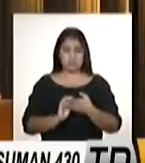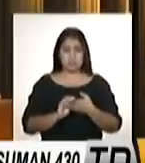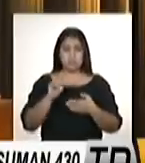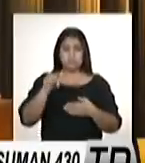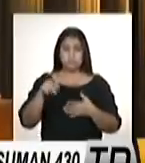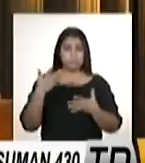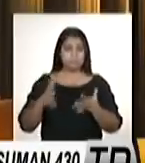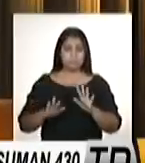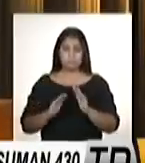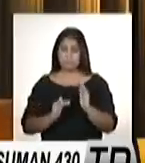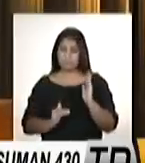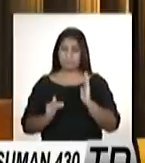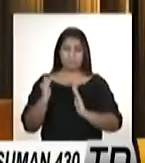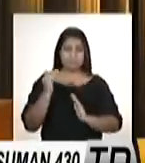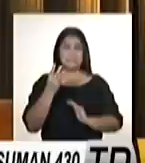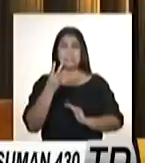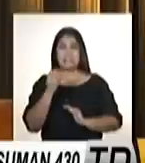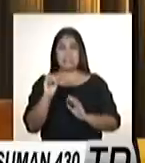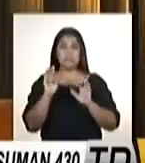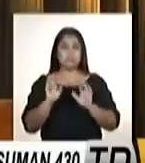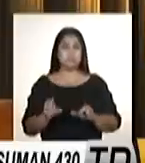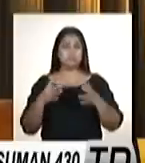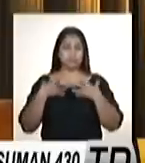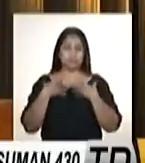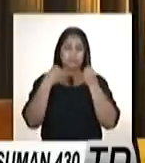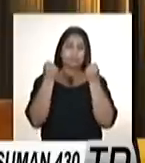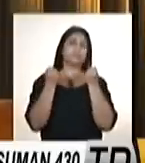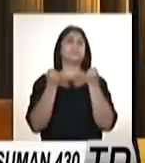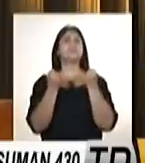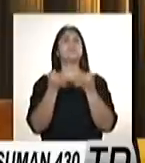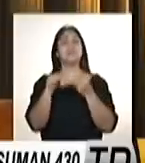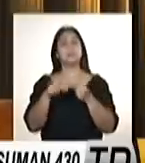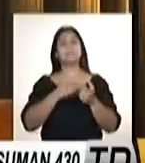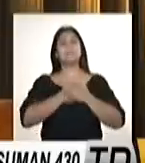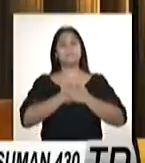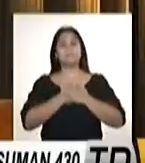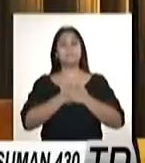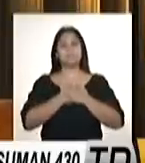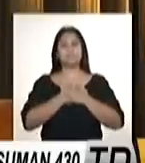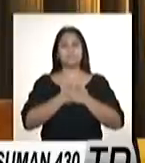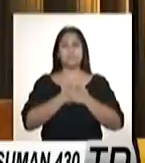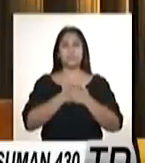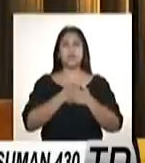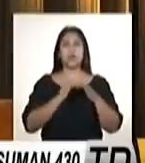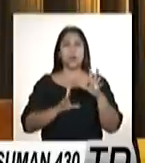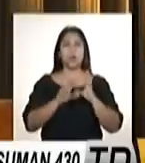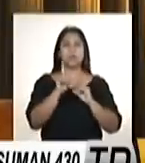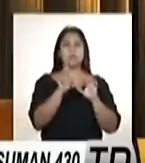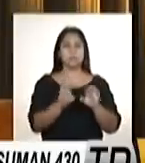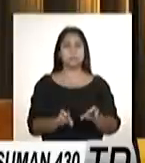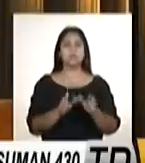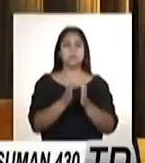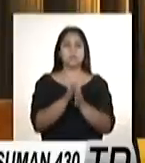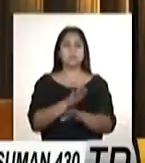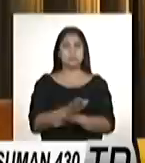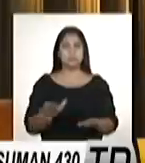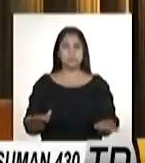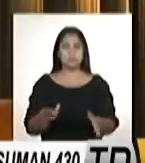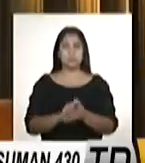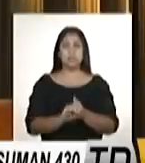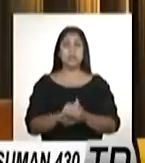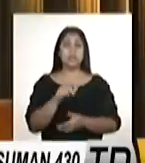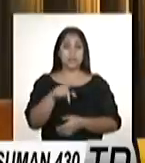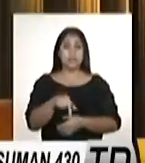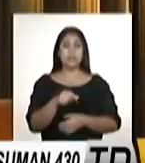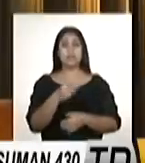Hemos alcanzado 30 personas recuperadas. Tenemos que lamentar el fallecimiento de 11 personas y tenemos